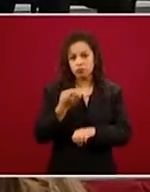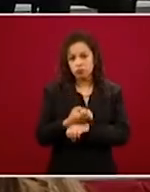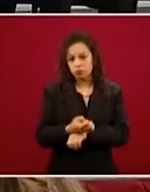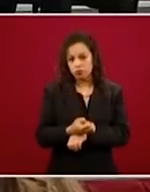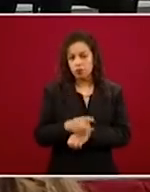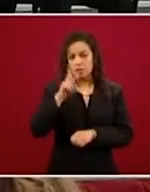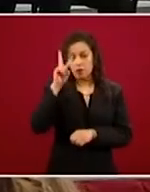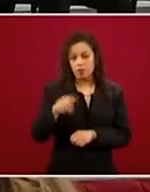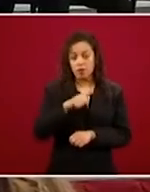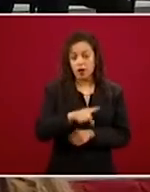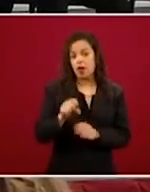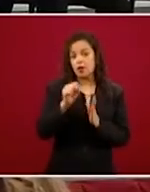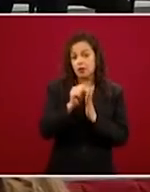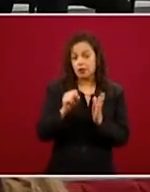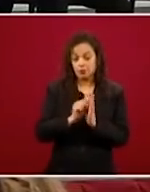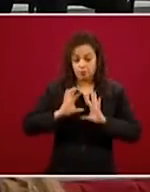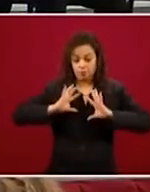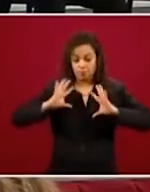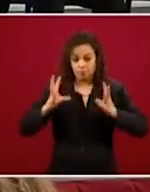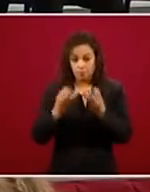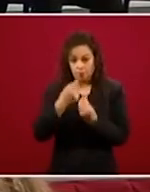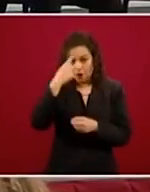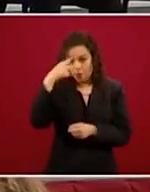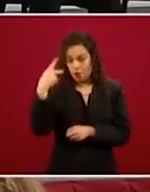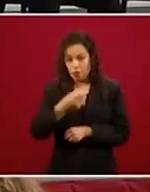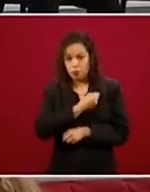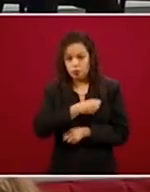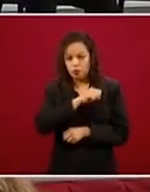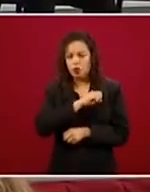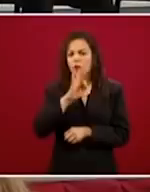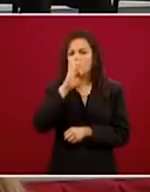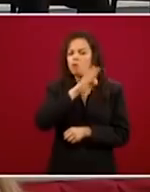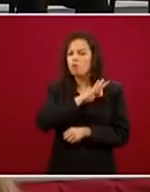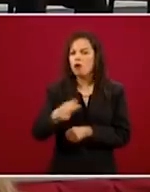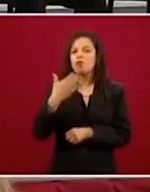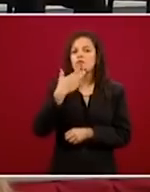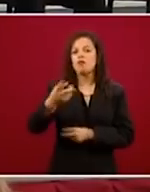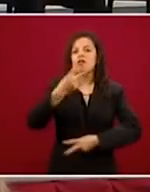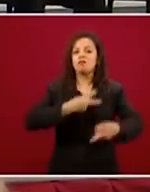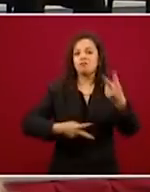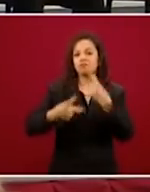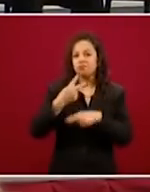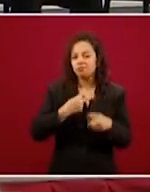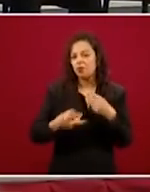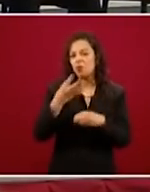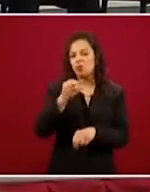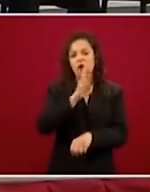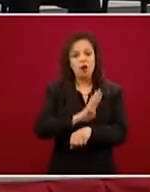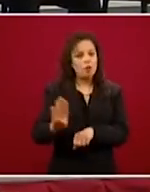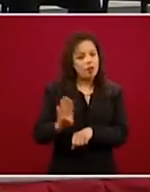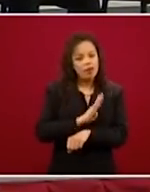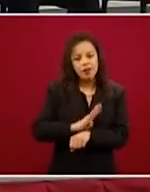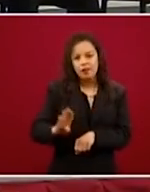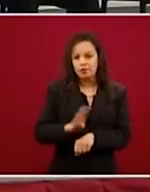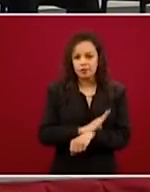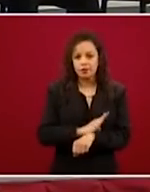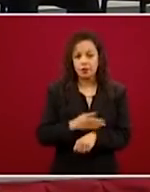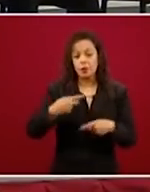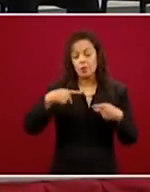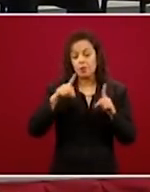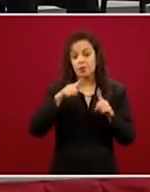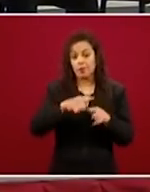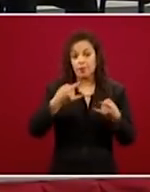sistema integrado de salud nos permite grandes beneficios tan solo lo que acabo de mencionar que es histórico la